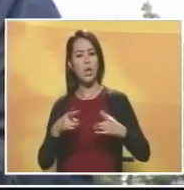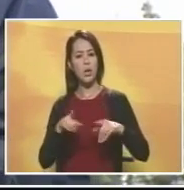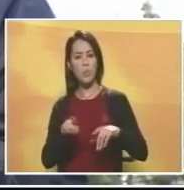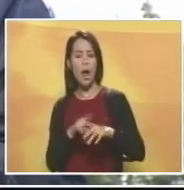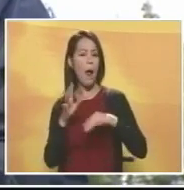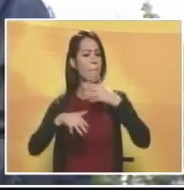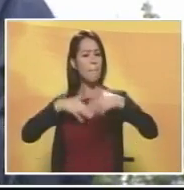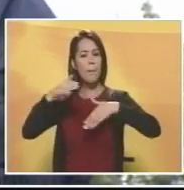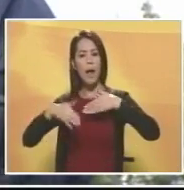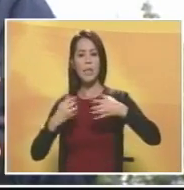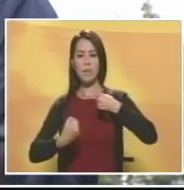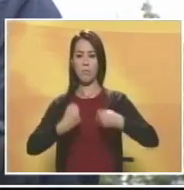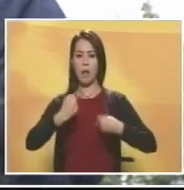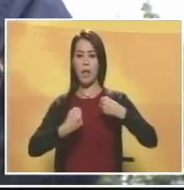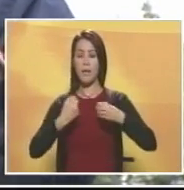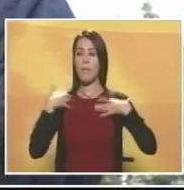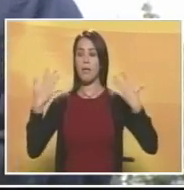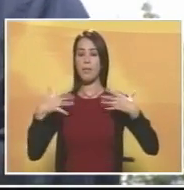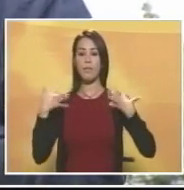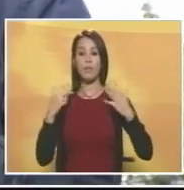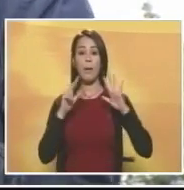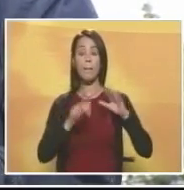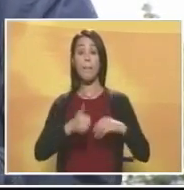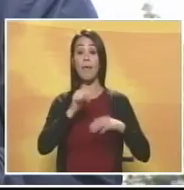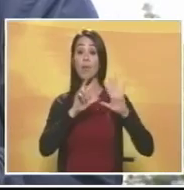vehículos particulares a disfrutar. Más de